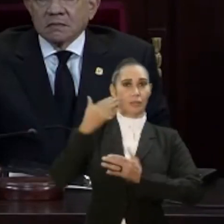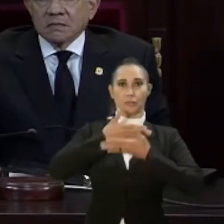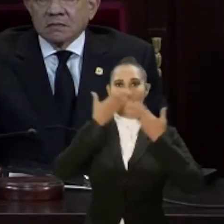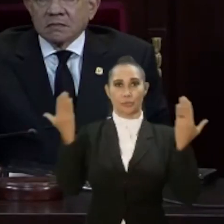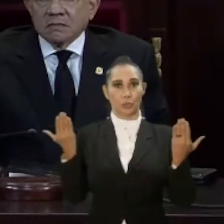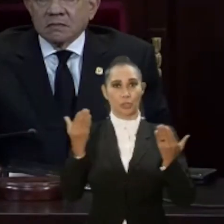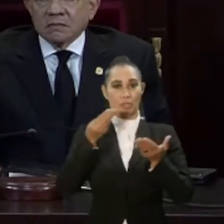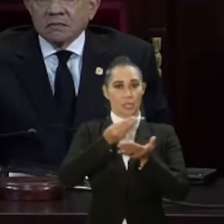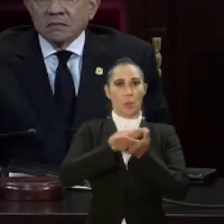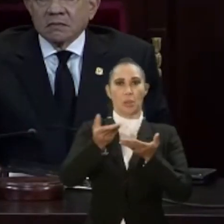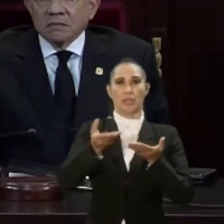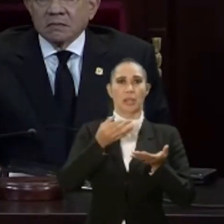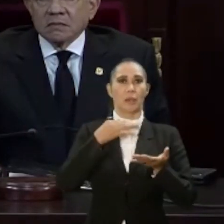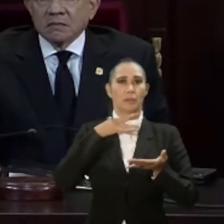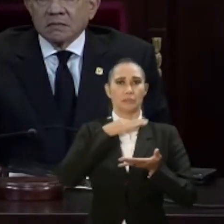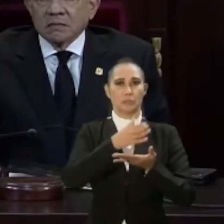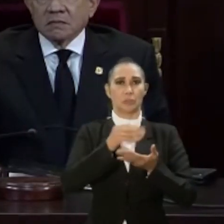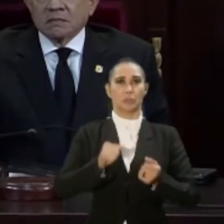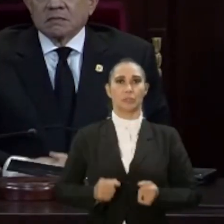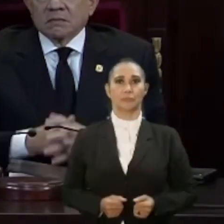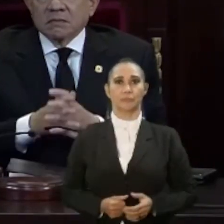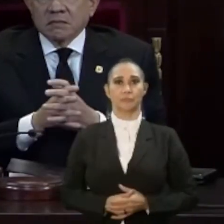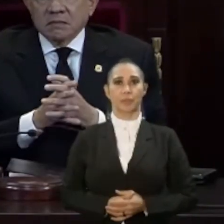o les llegaba de manera irregular.